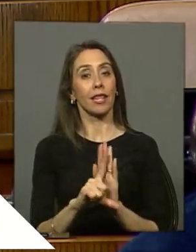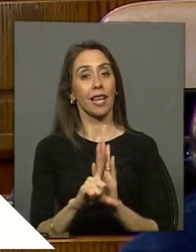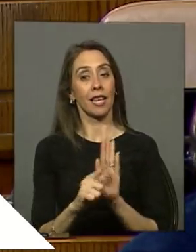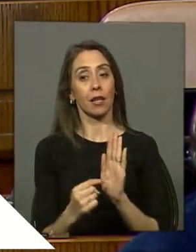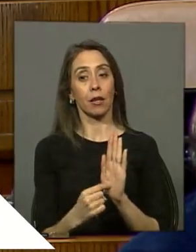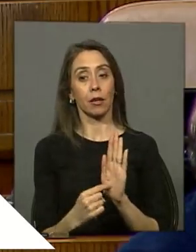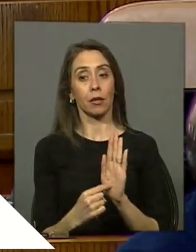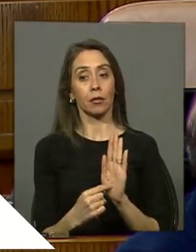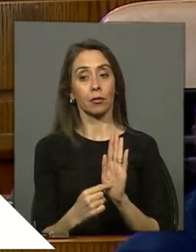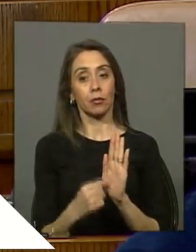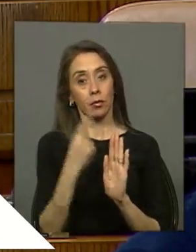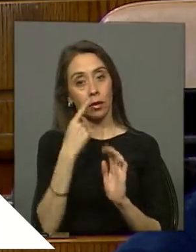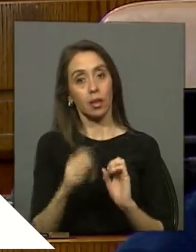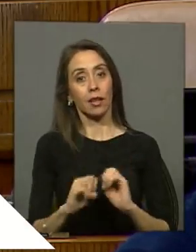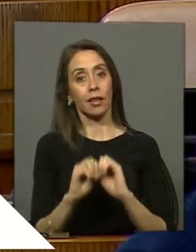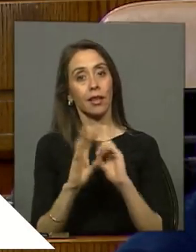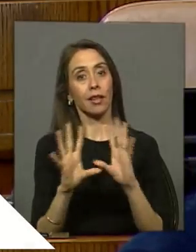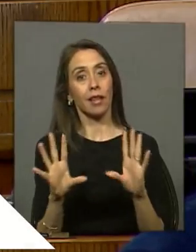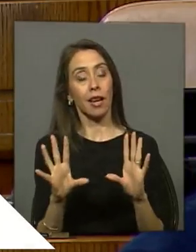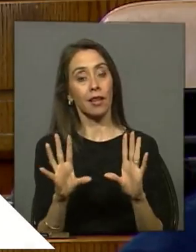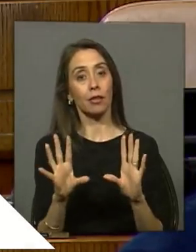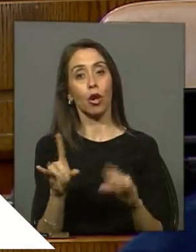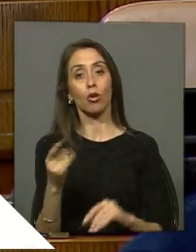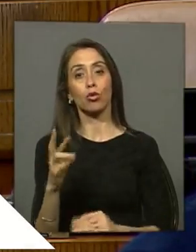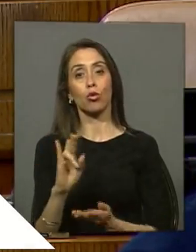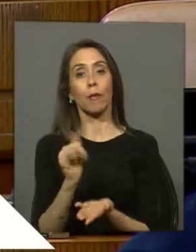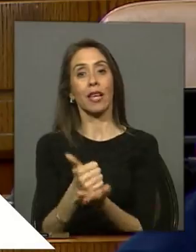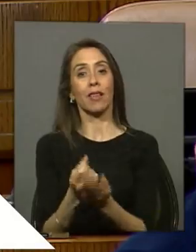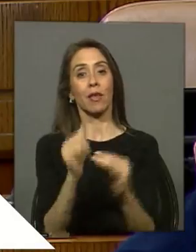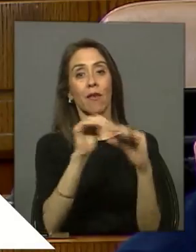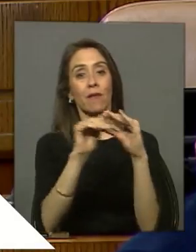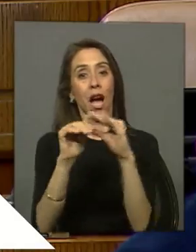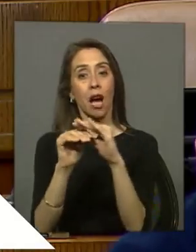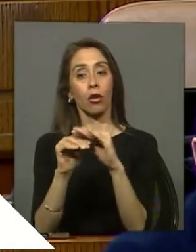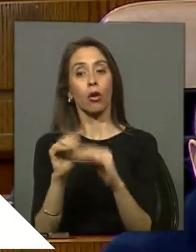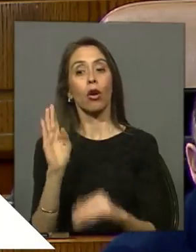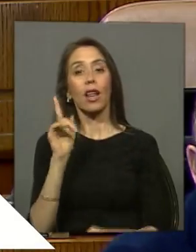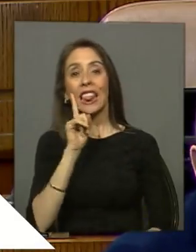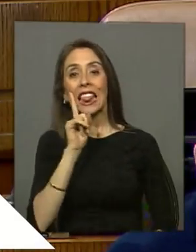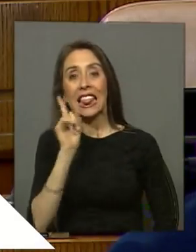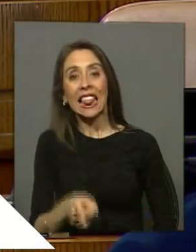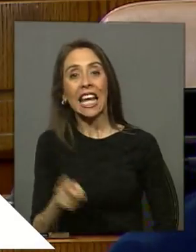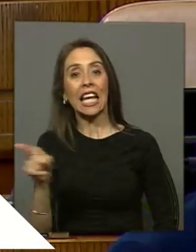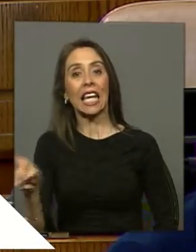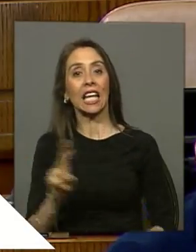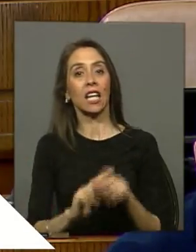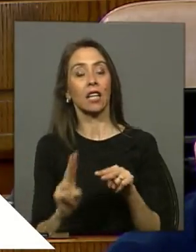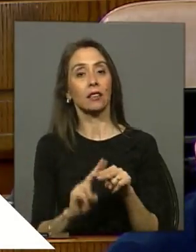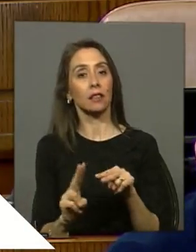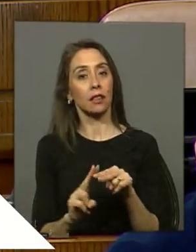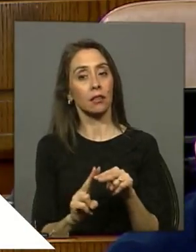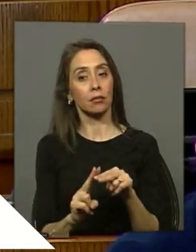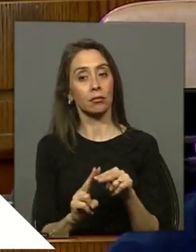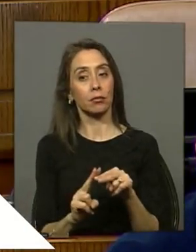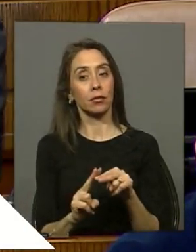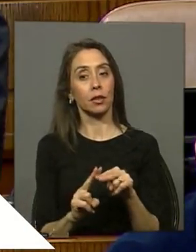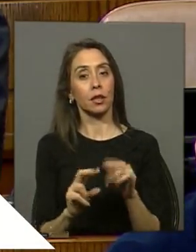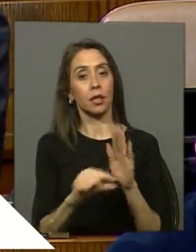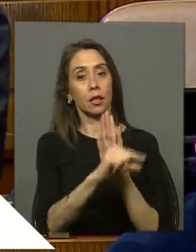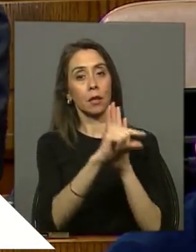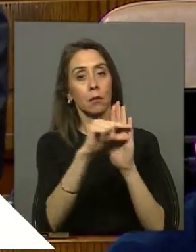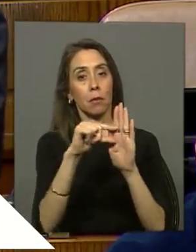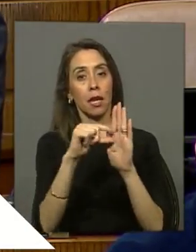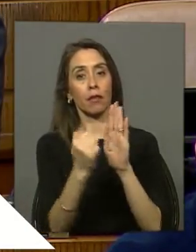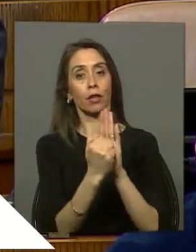queda clarísimo que el subintendente de bancos tenía que hacerlo el primer párrafo del